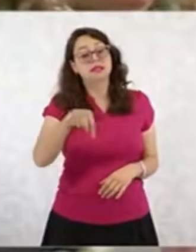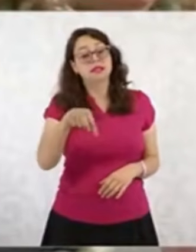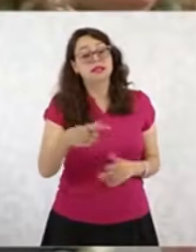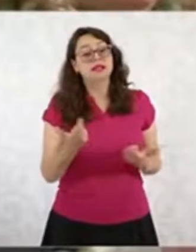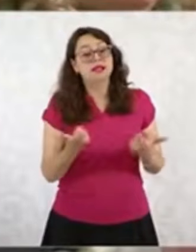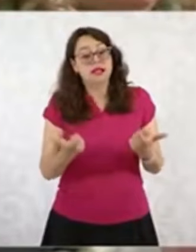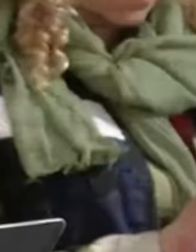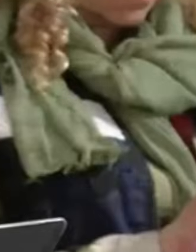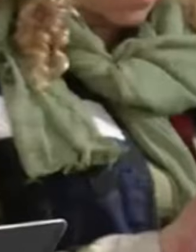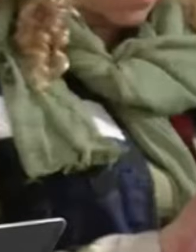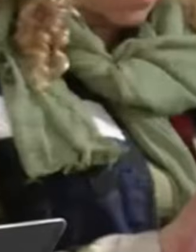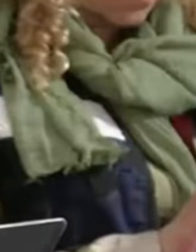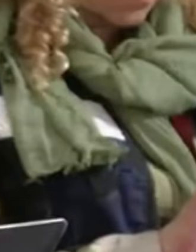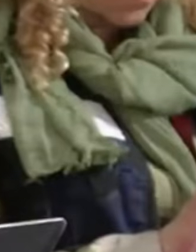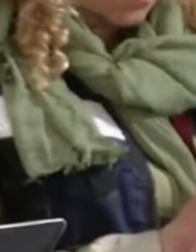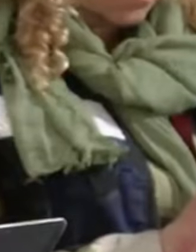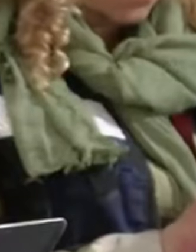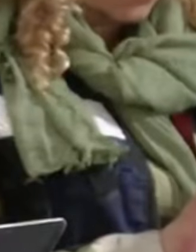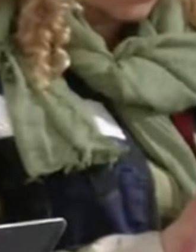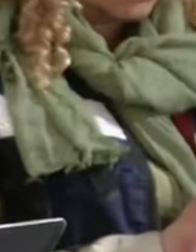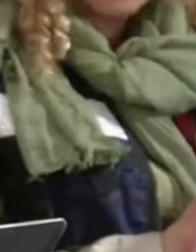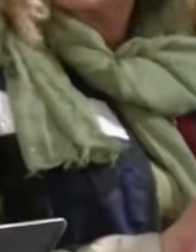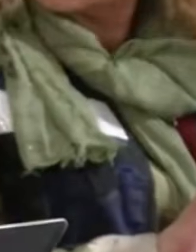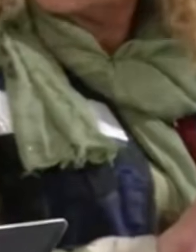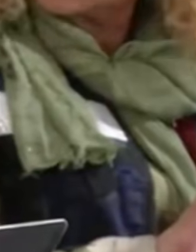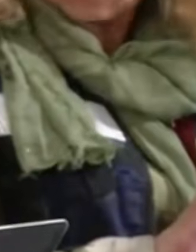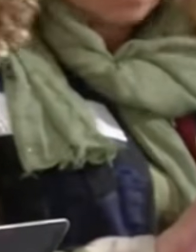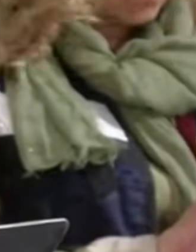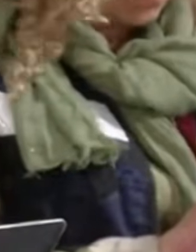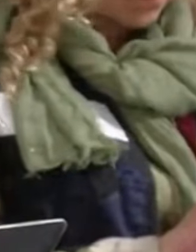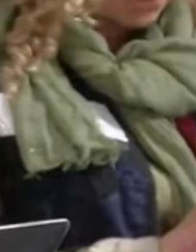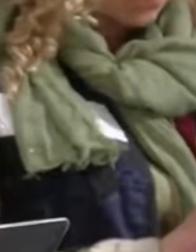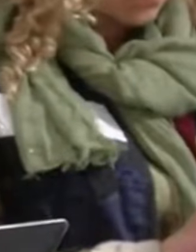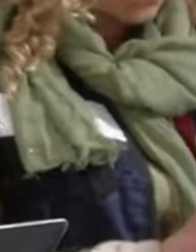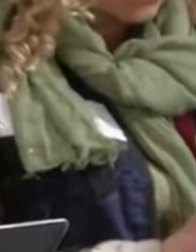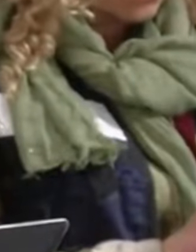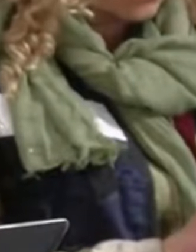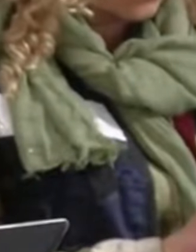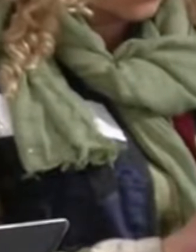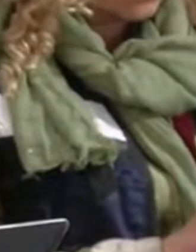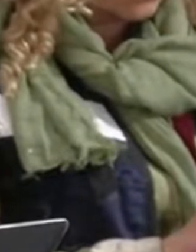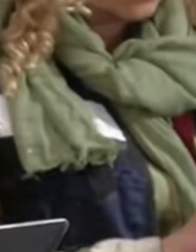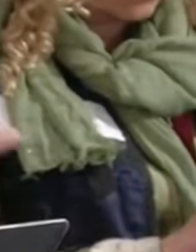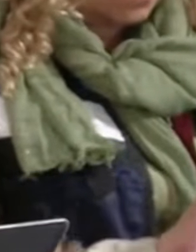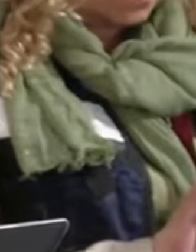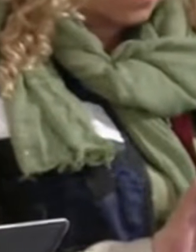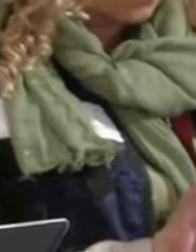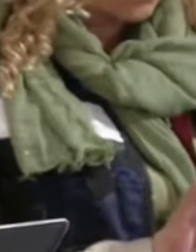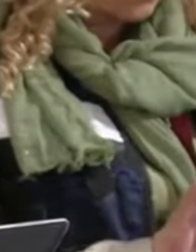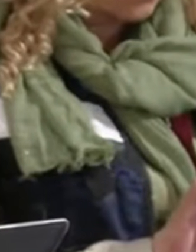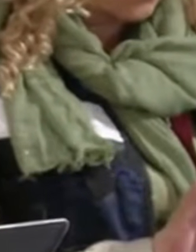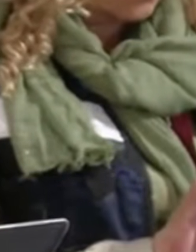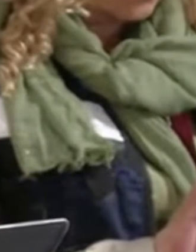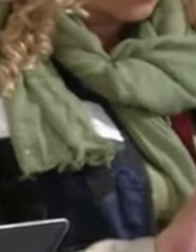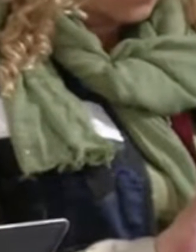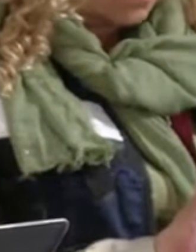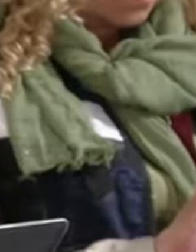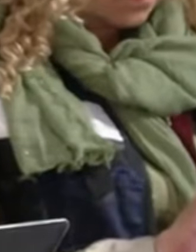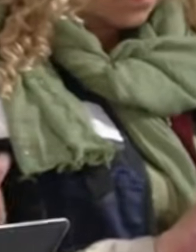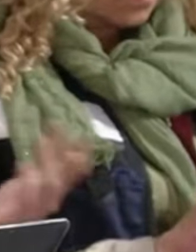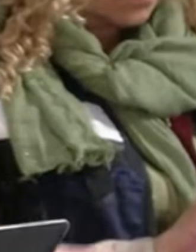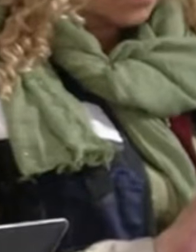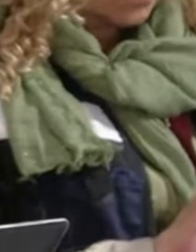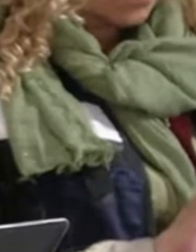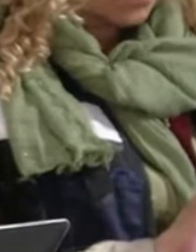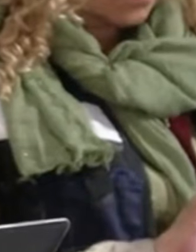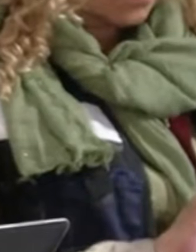compartida. ¿Cómo lograr que estos beneficios del TEMEC lleguen hasta los mexicanos de abajo? Por ejemplo, en el primer tratado comercial en el que se